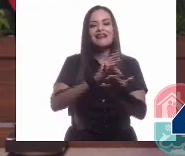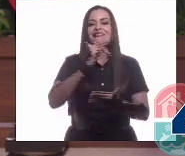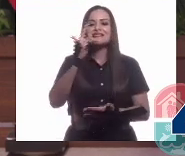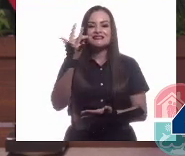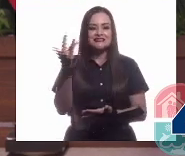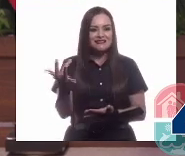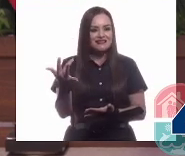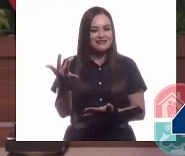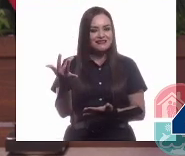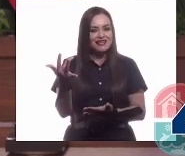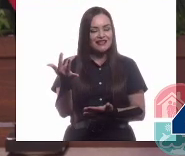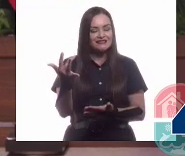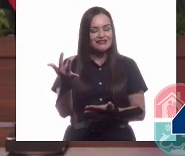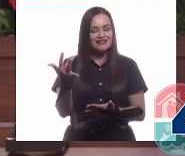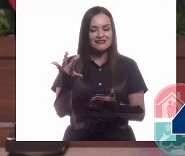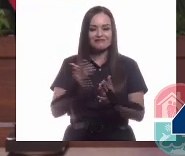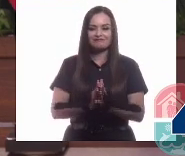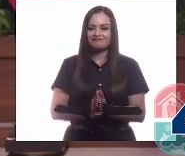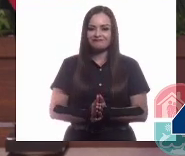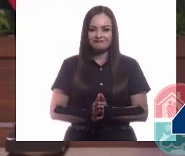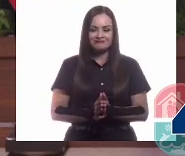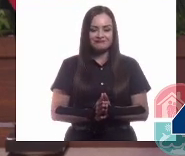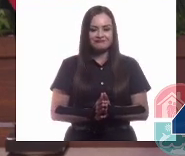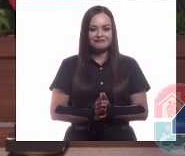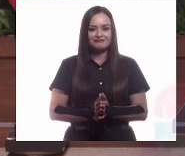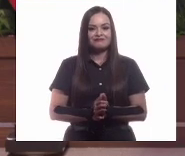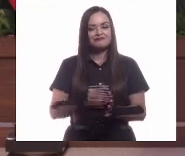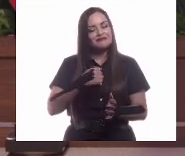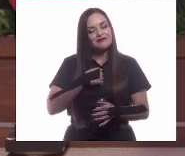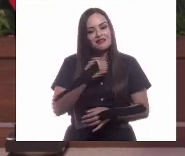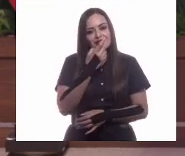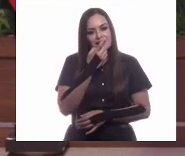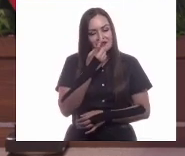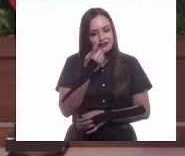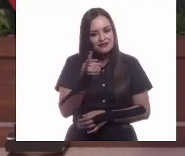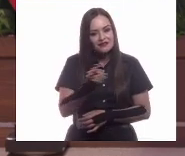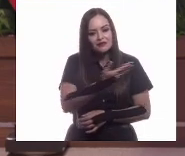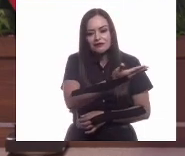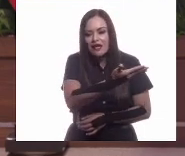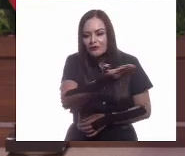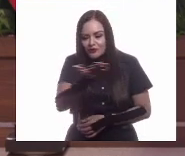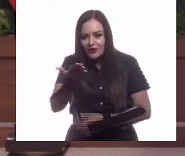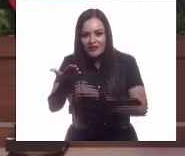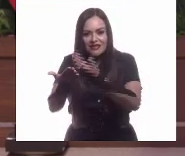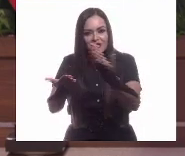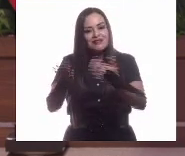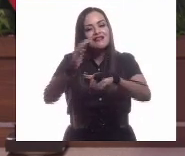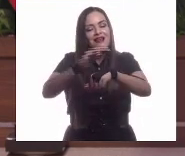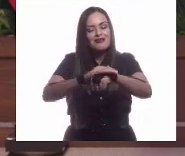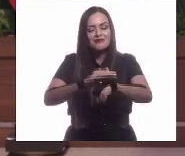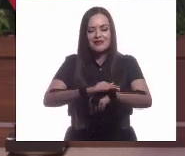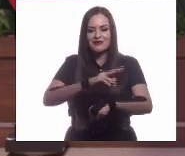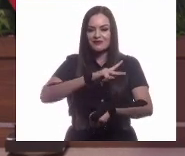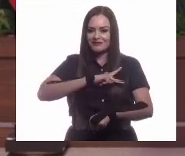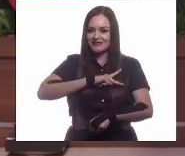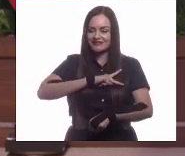los que no están también aquí, y decirles que los considero amigas y amigos todos.